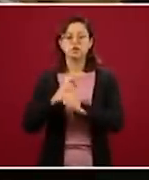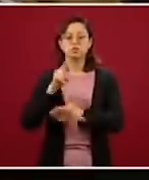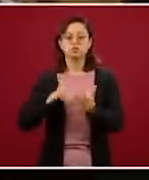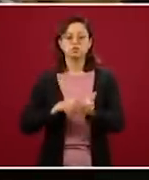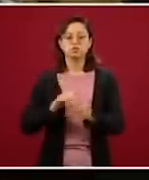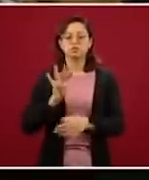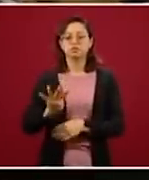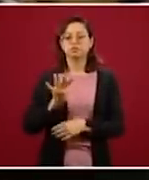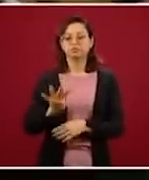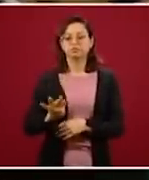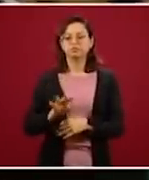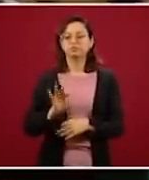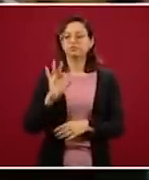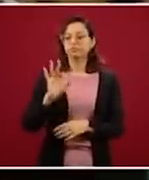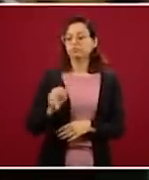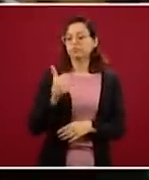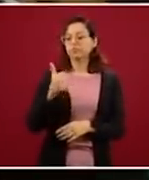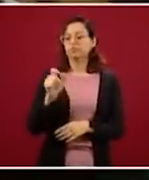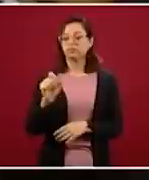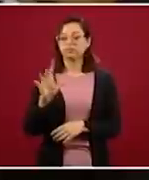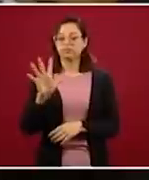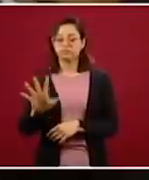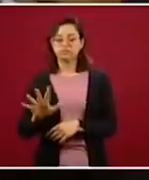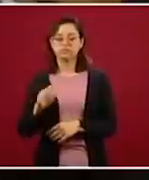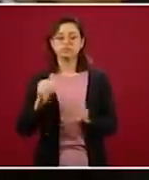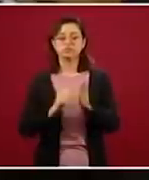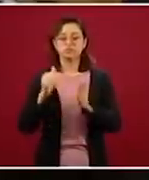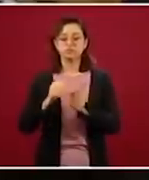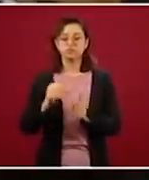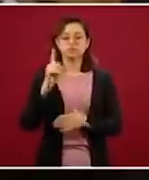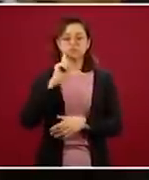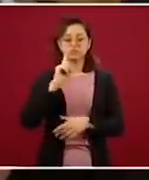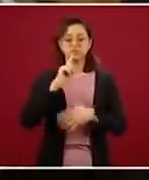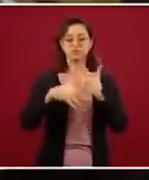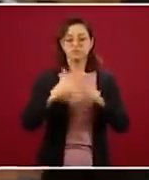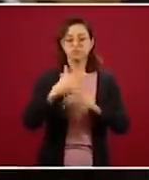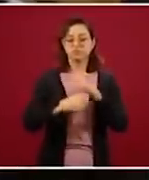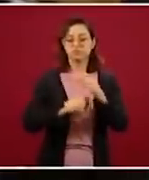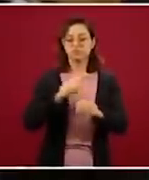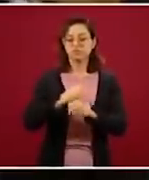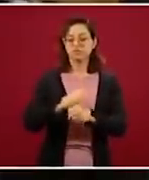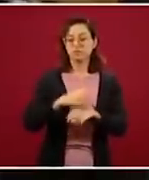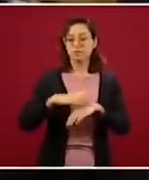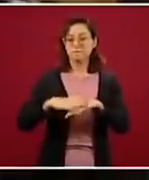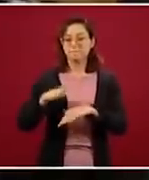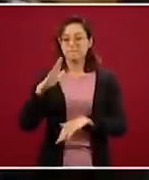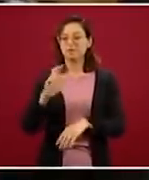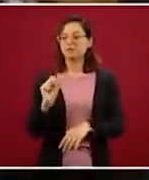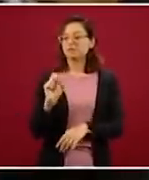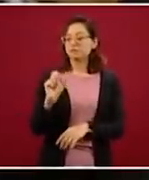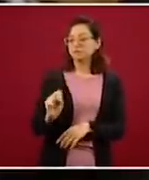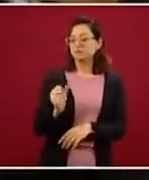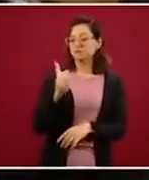los 46.5 millones de mujeres de 15 años y más que viven en el país,